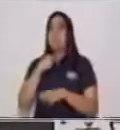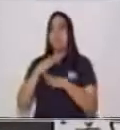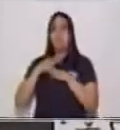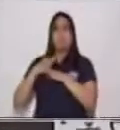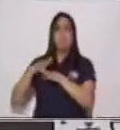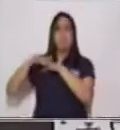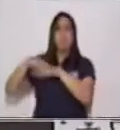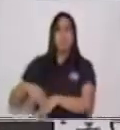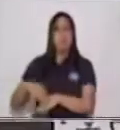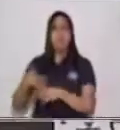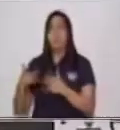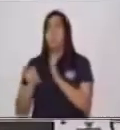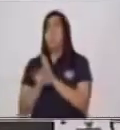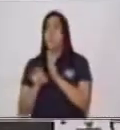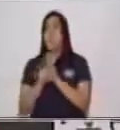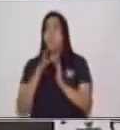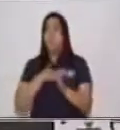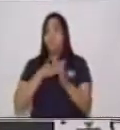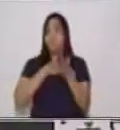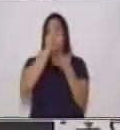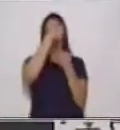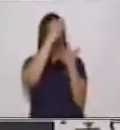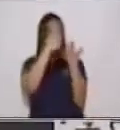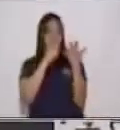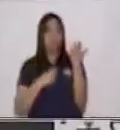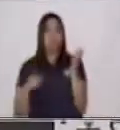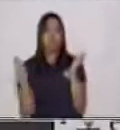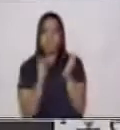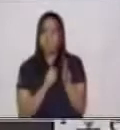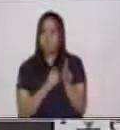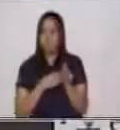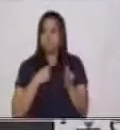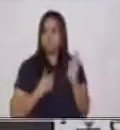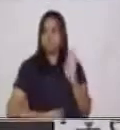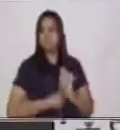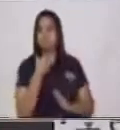Mis calificaciones en los exámenes son buenas.